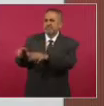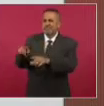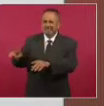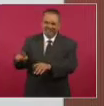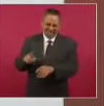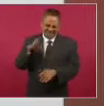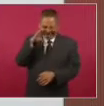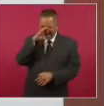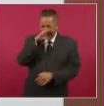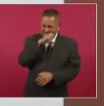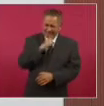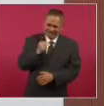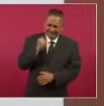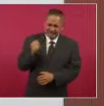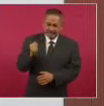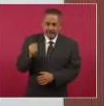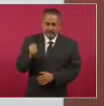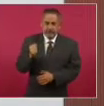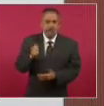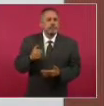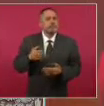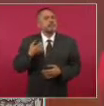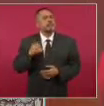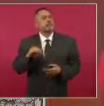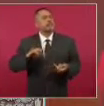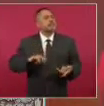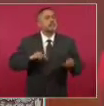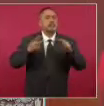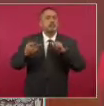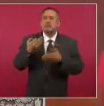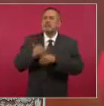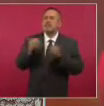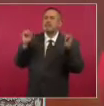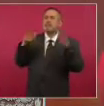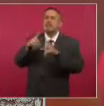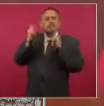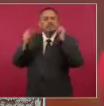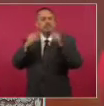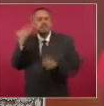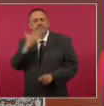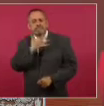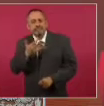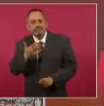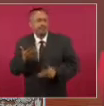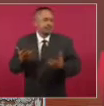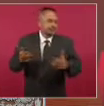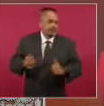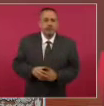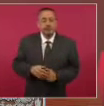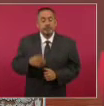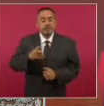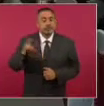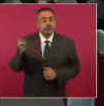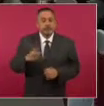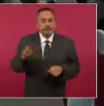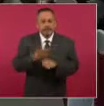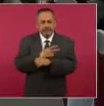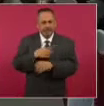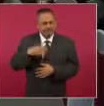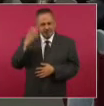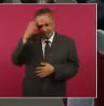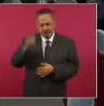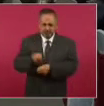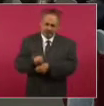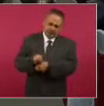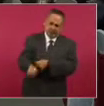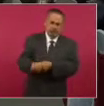Miren cómo han cambiado las cosas. En realidad, la brutal represión